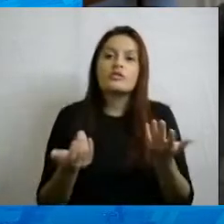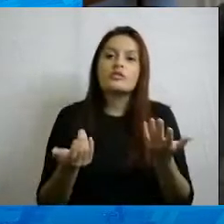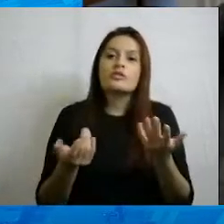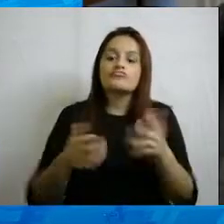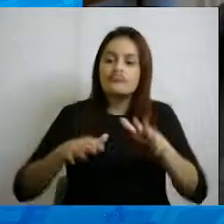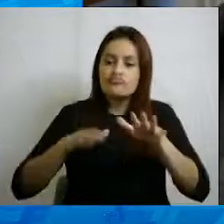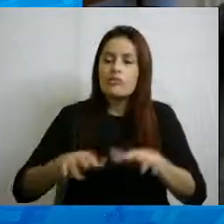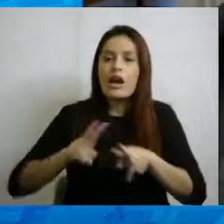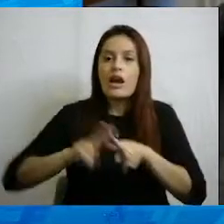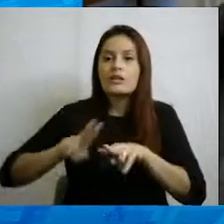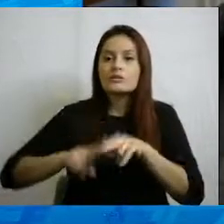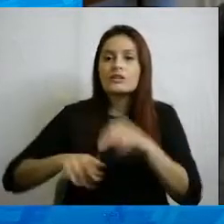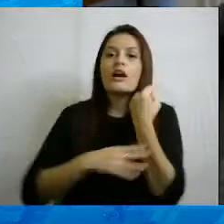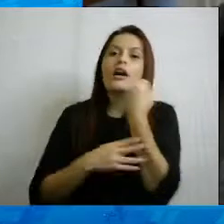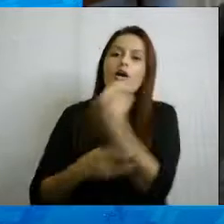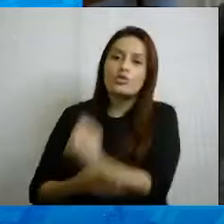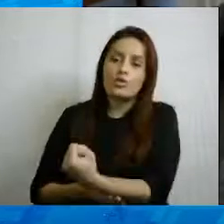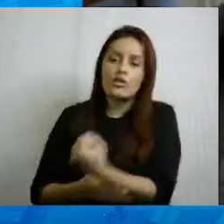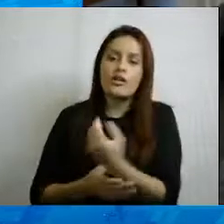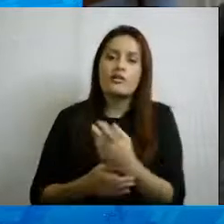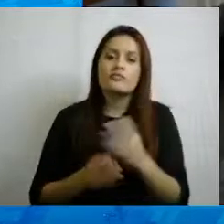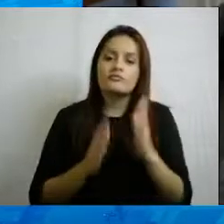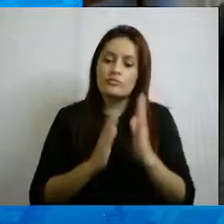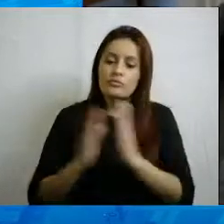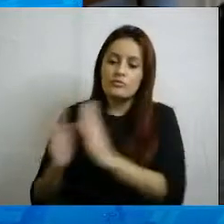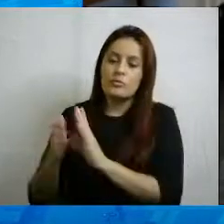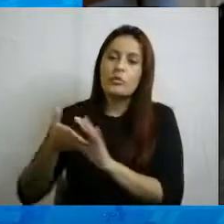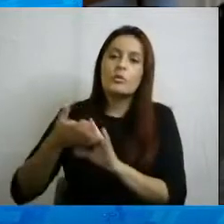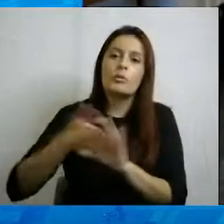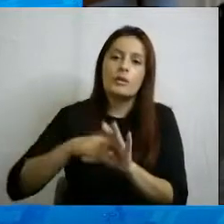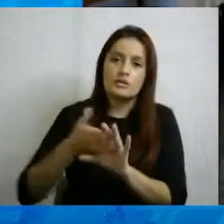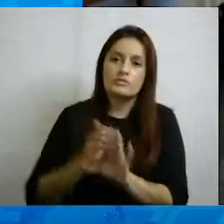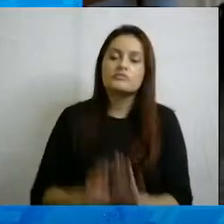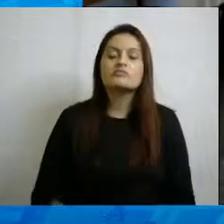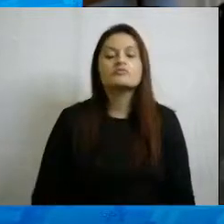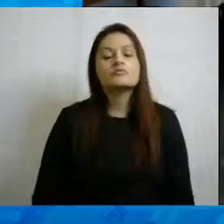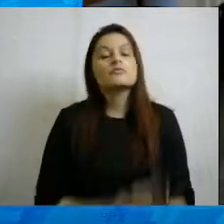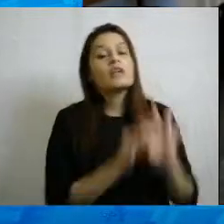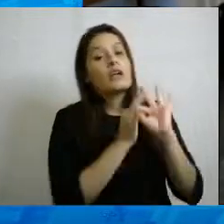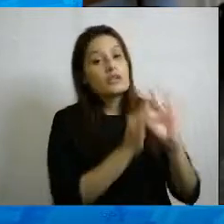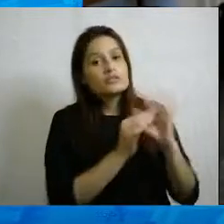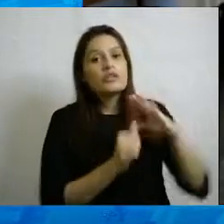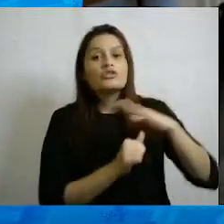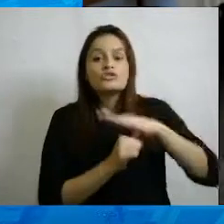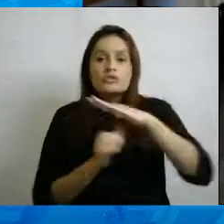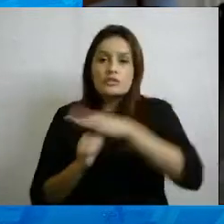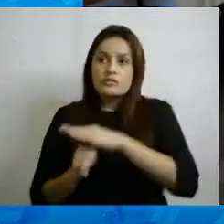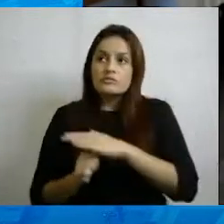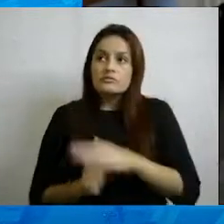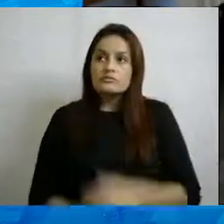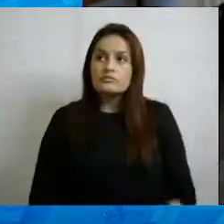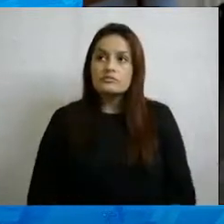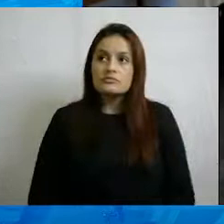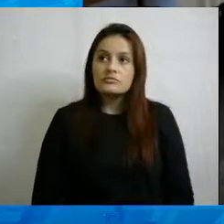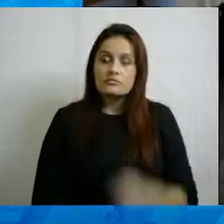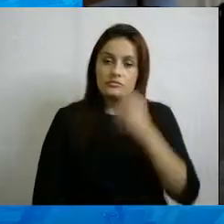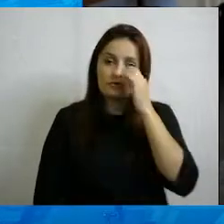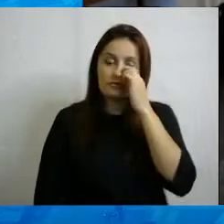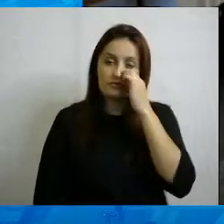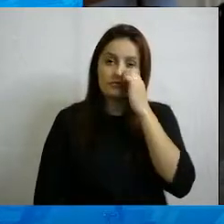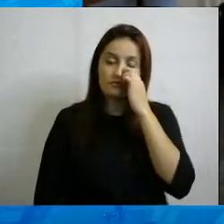administración, ayudando, por supuesto, a la localidad de Pomaire. Solo eso. Gracias, concejal. Bueno, hacer mención de